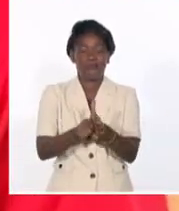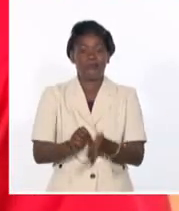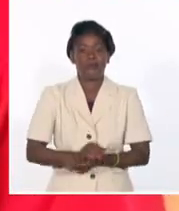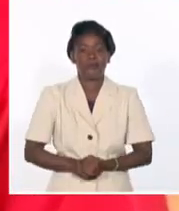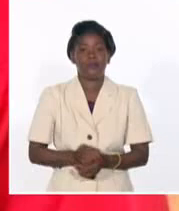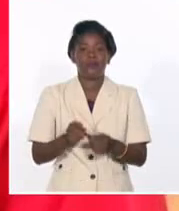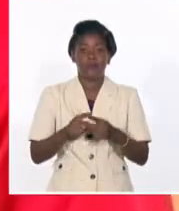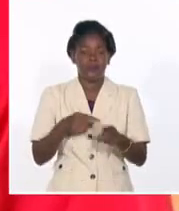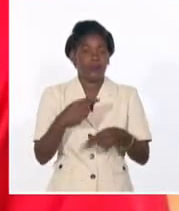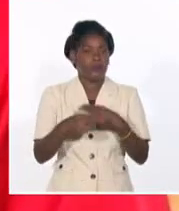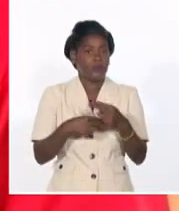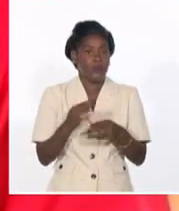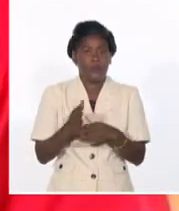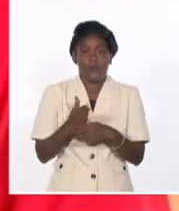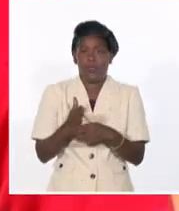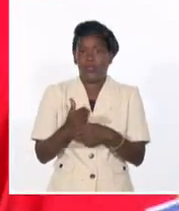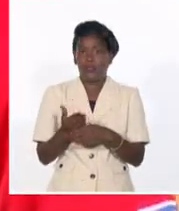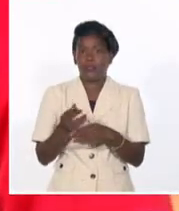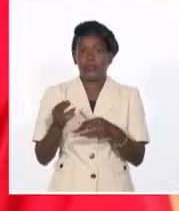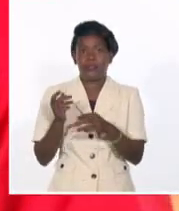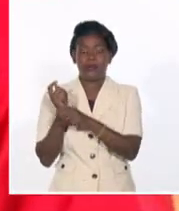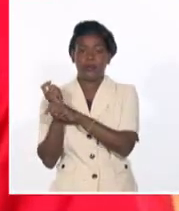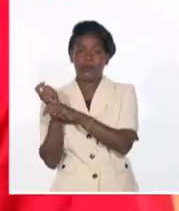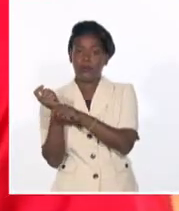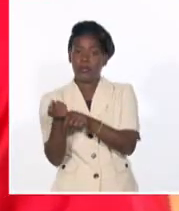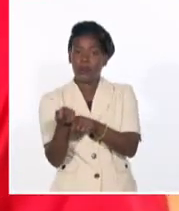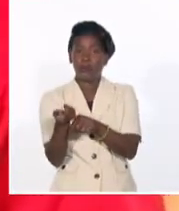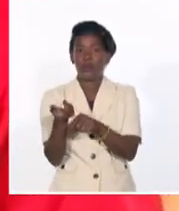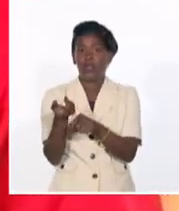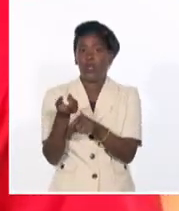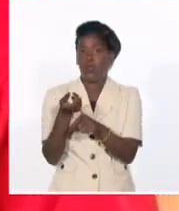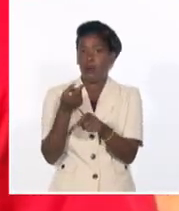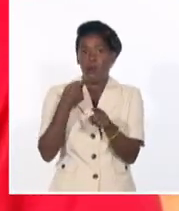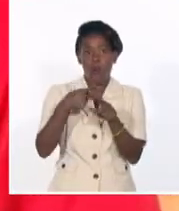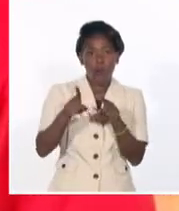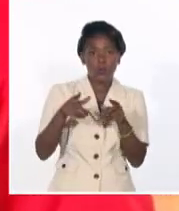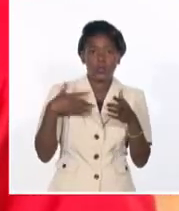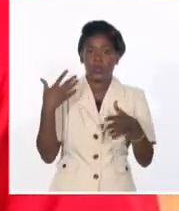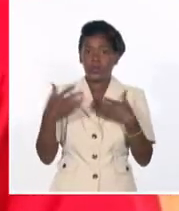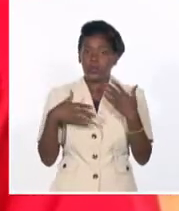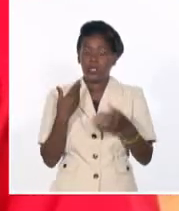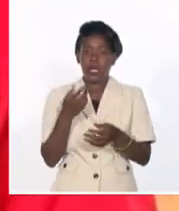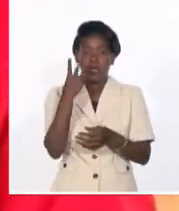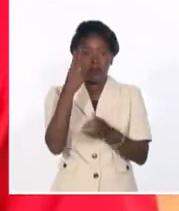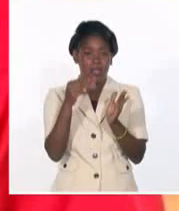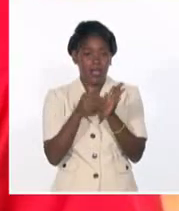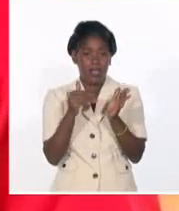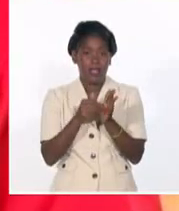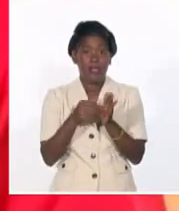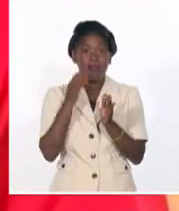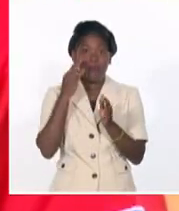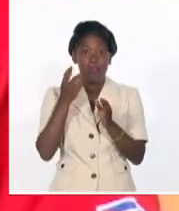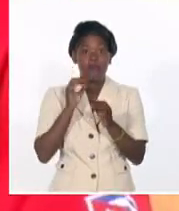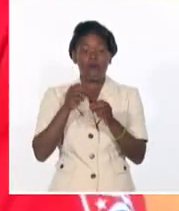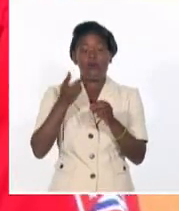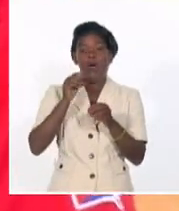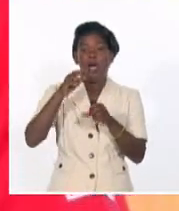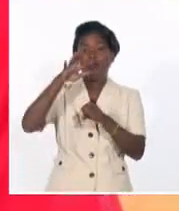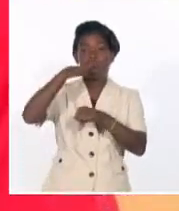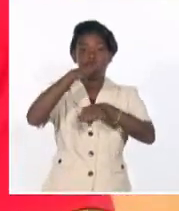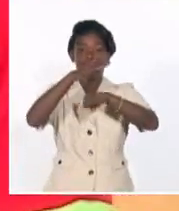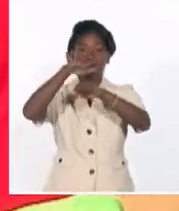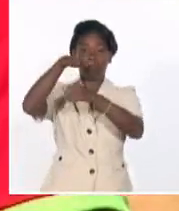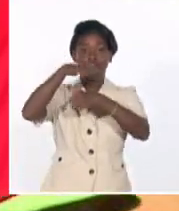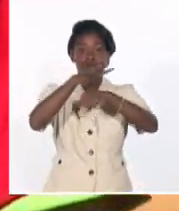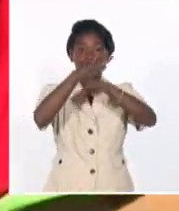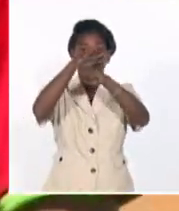están realizando aledaña a este evento, como a las 3 de la tarde se va a realizar un salto de paracaídas aquí mismo en el estadio para que todo el público y el pueblo lo pueda